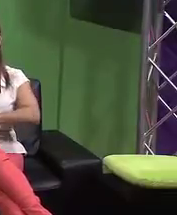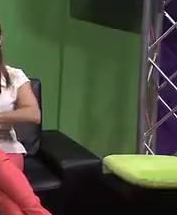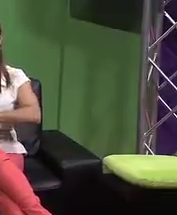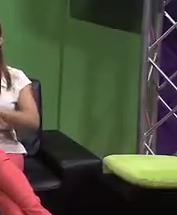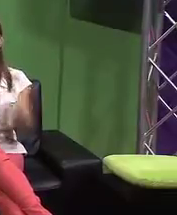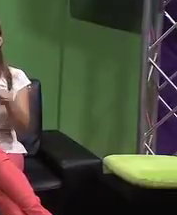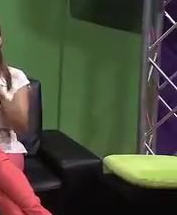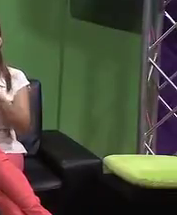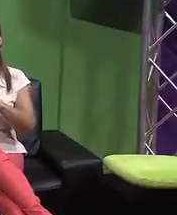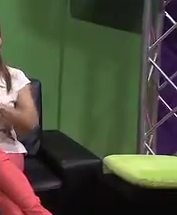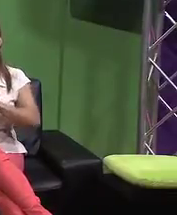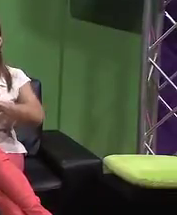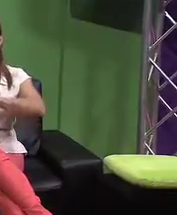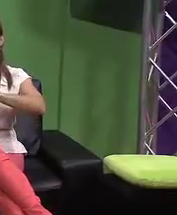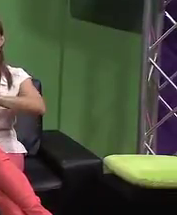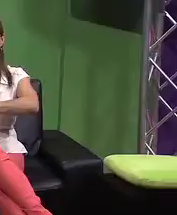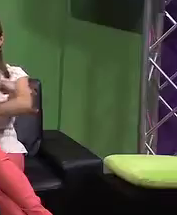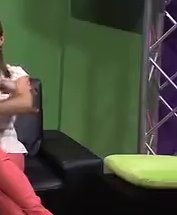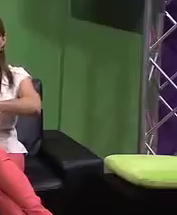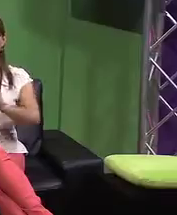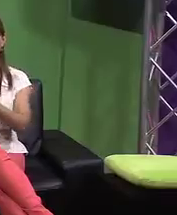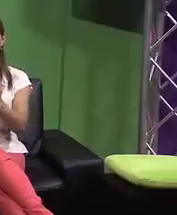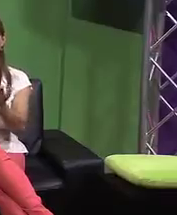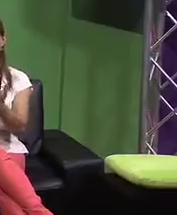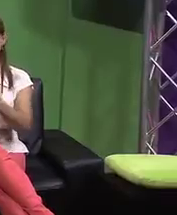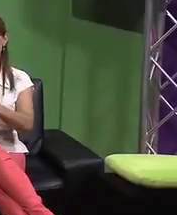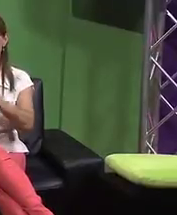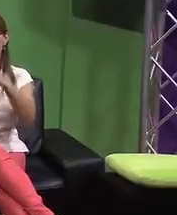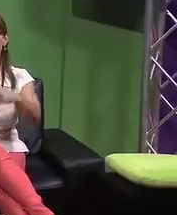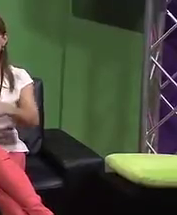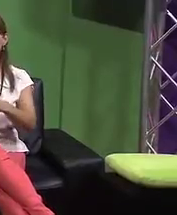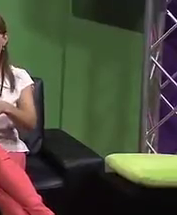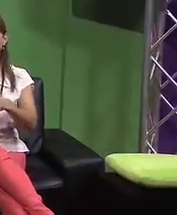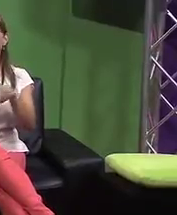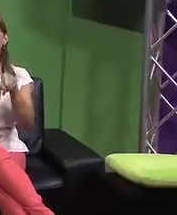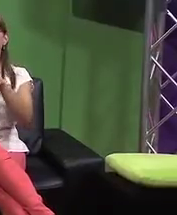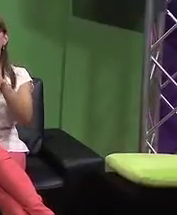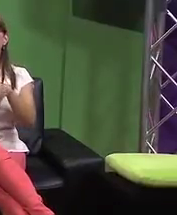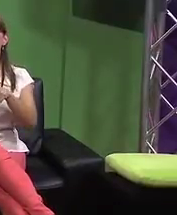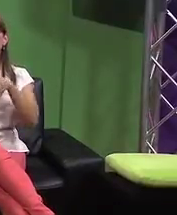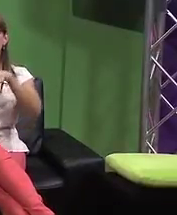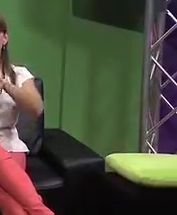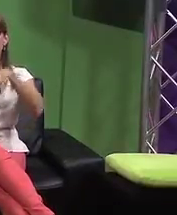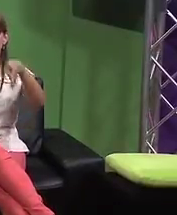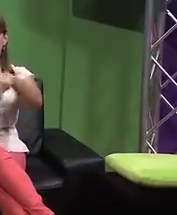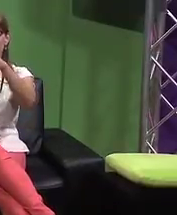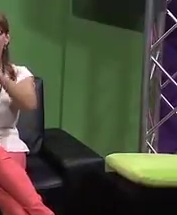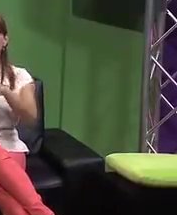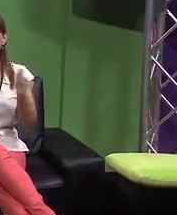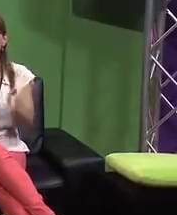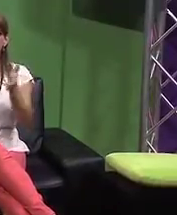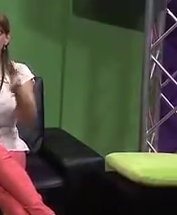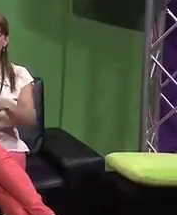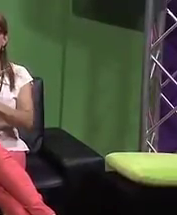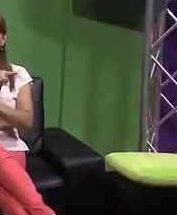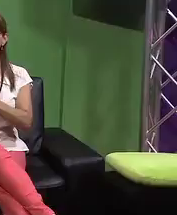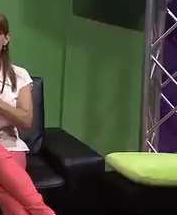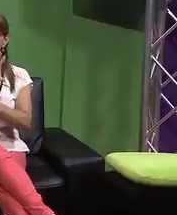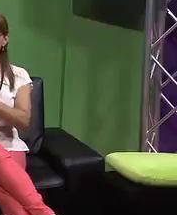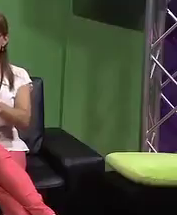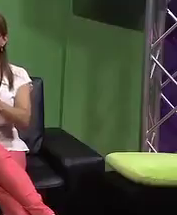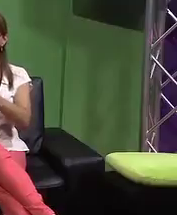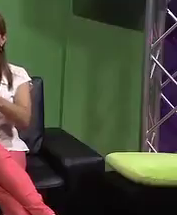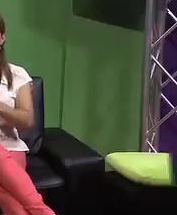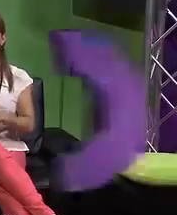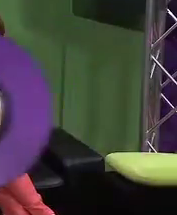Discapacidad. También hablamos sobre arquitectura con accesibilidad universal y también hablaremos sobre personajes que motivarán a que